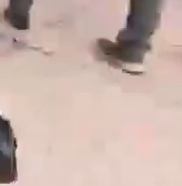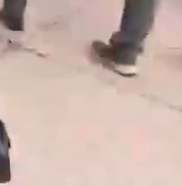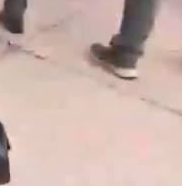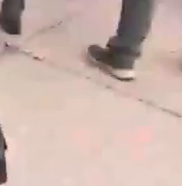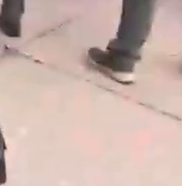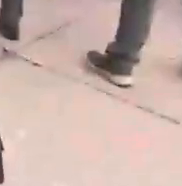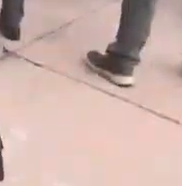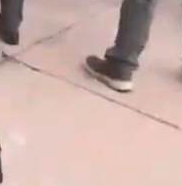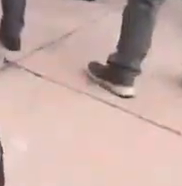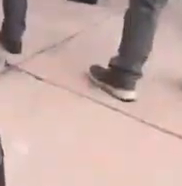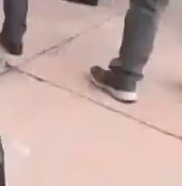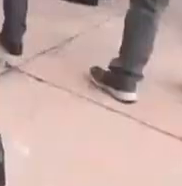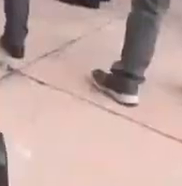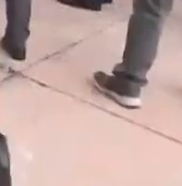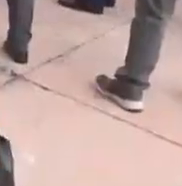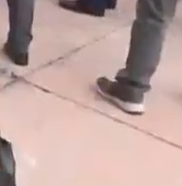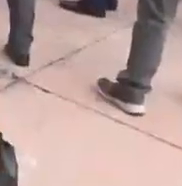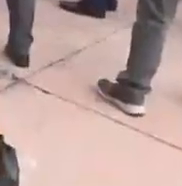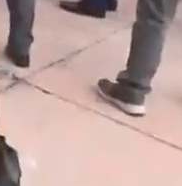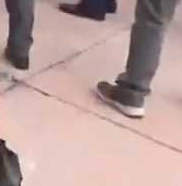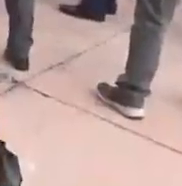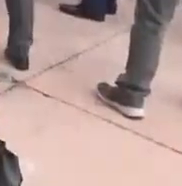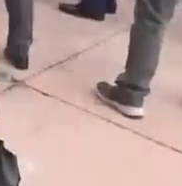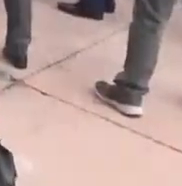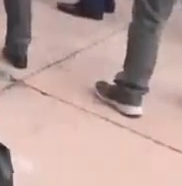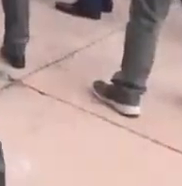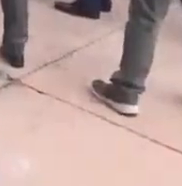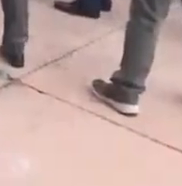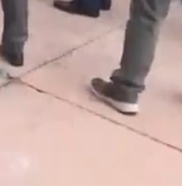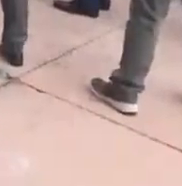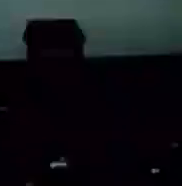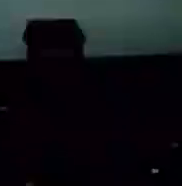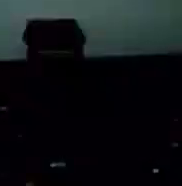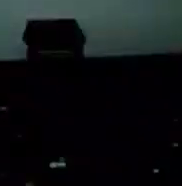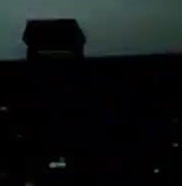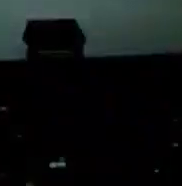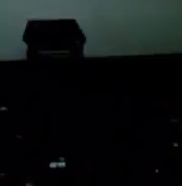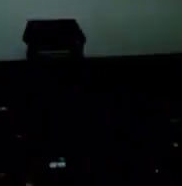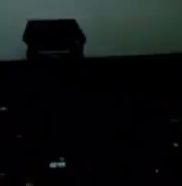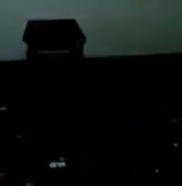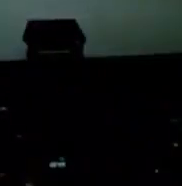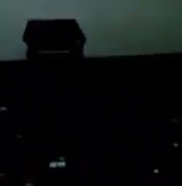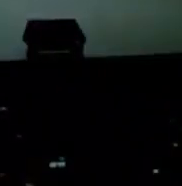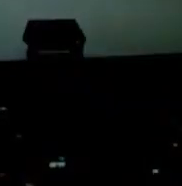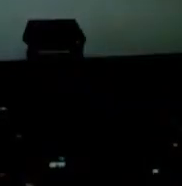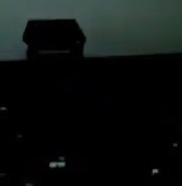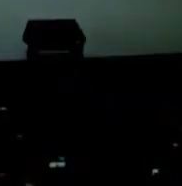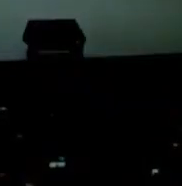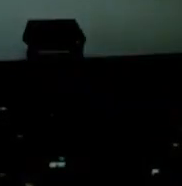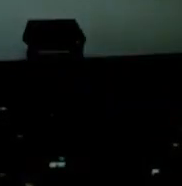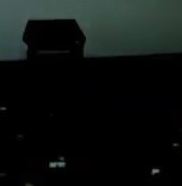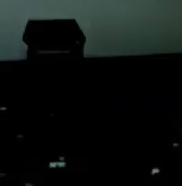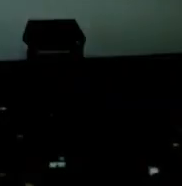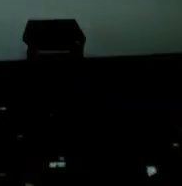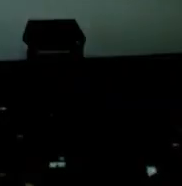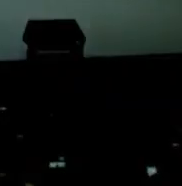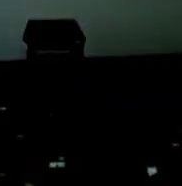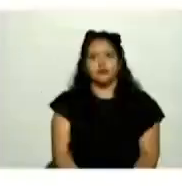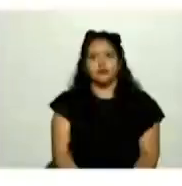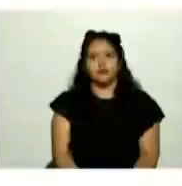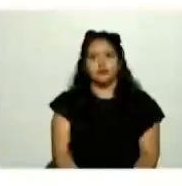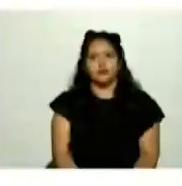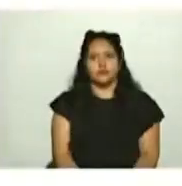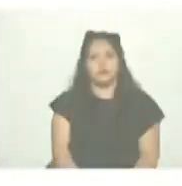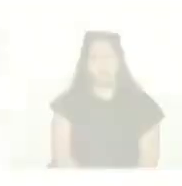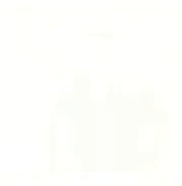viento ni el frío detuvieron el ambiente festivo ante este tercer año de gestión de la doctora Lilia Cedillo a continuación vamos a